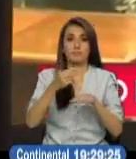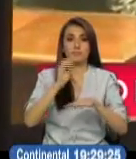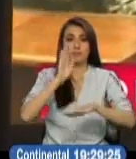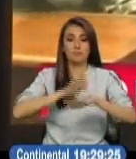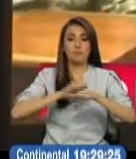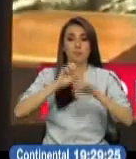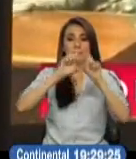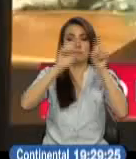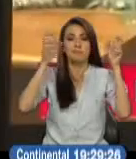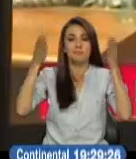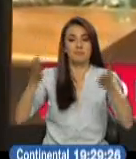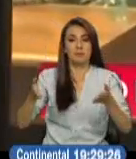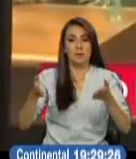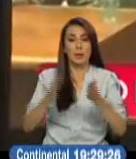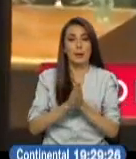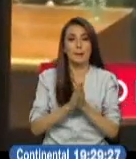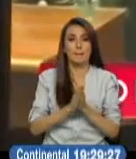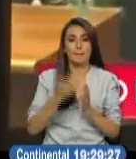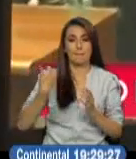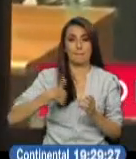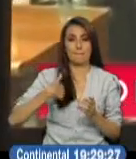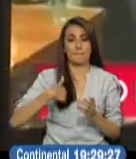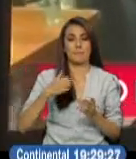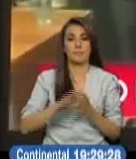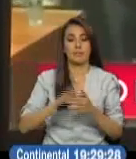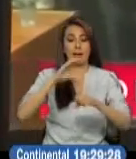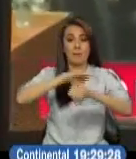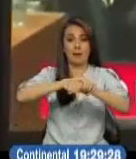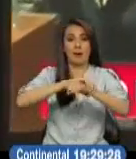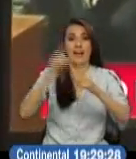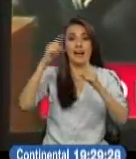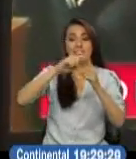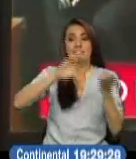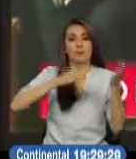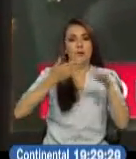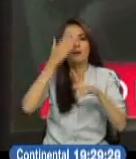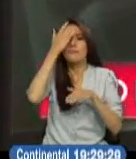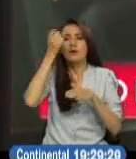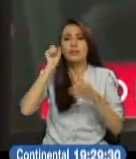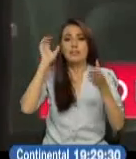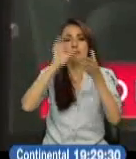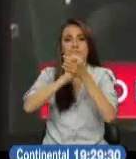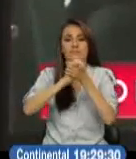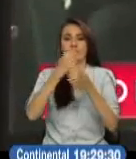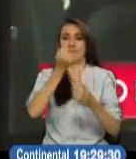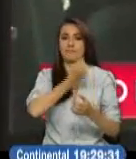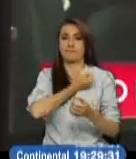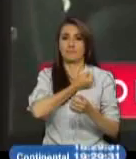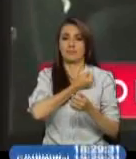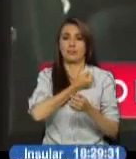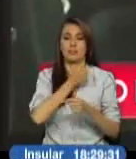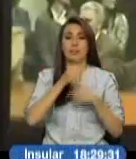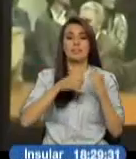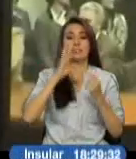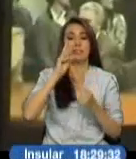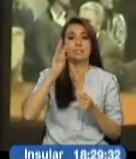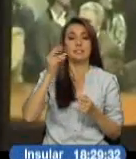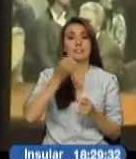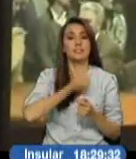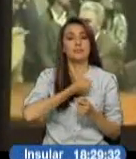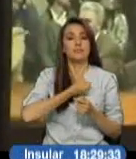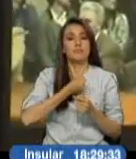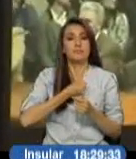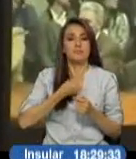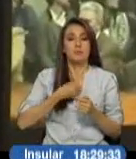culpable al empresario argentino Fernando Farré y lo condenaron a cadena perpetua por asesinato de su exmujer Claudia Chaffes con 66 puñaladas